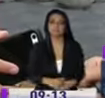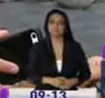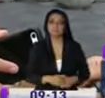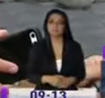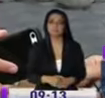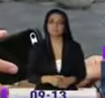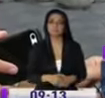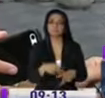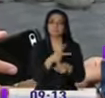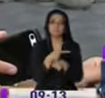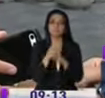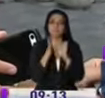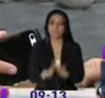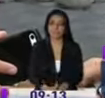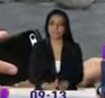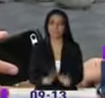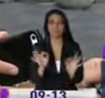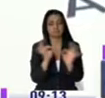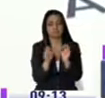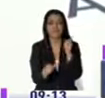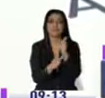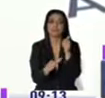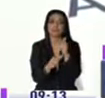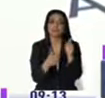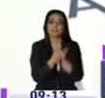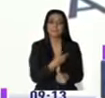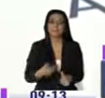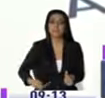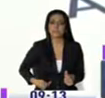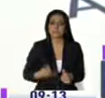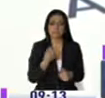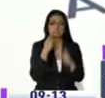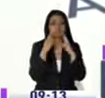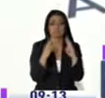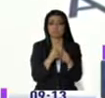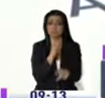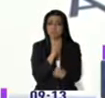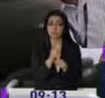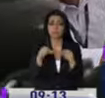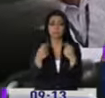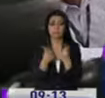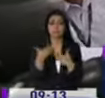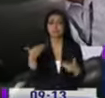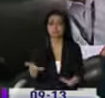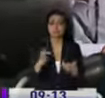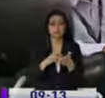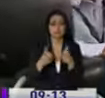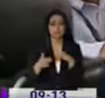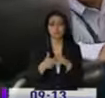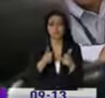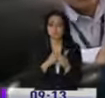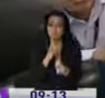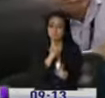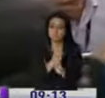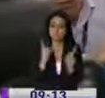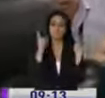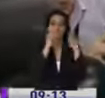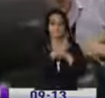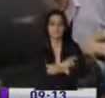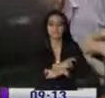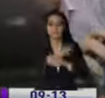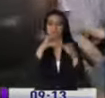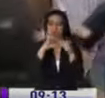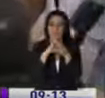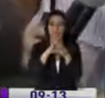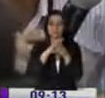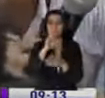que el consejero presidencial Virgilio Hernández reconoce la crisis interna que vive el partido. Sin duda es un momento muy difícil el que se vive